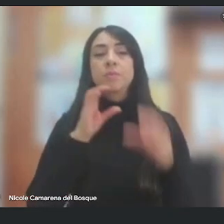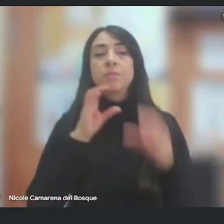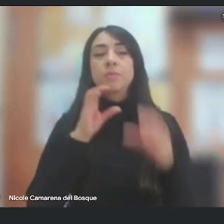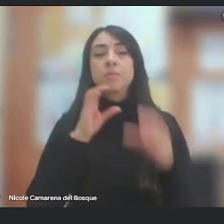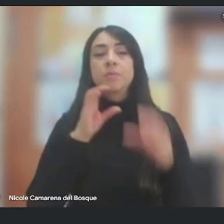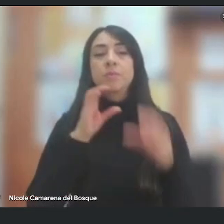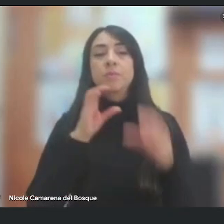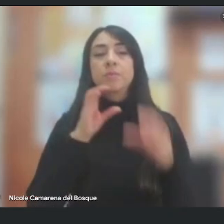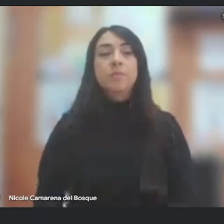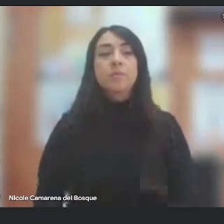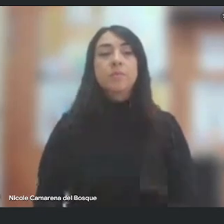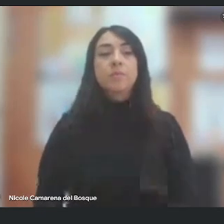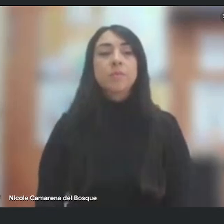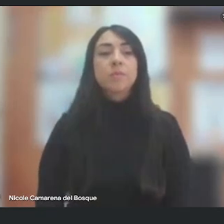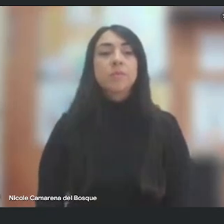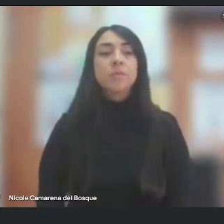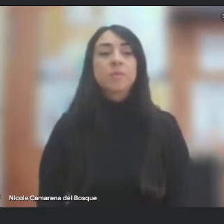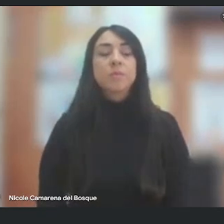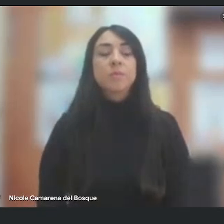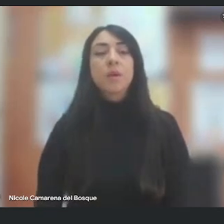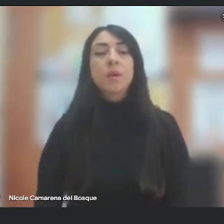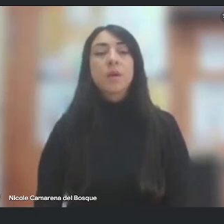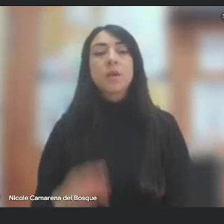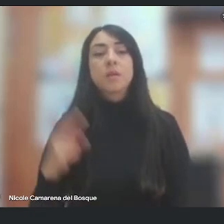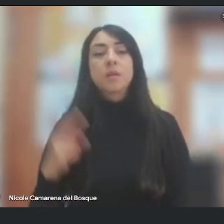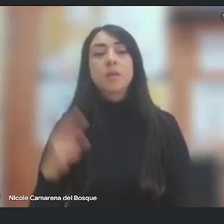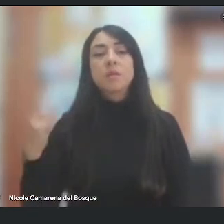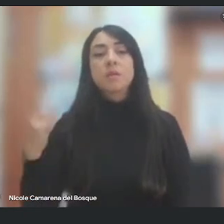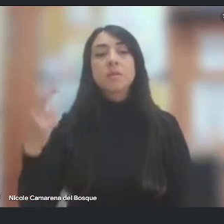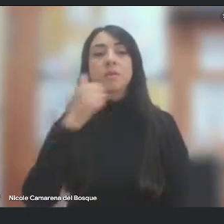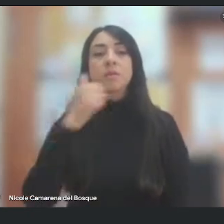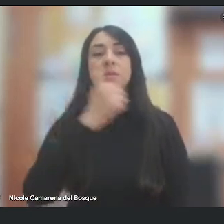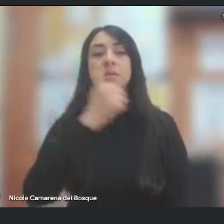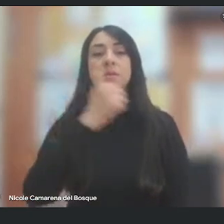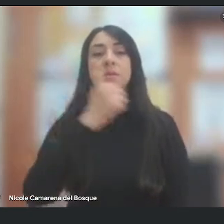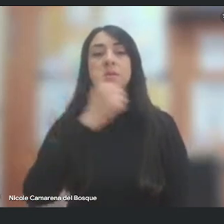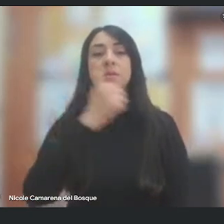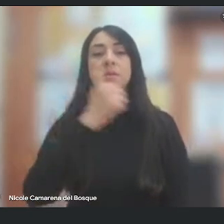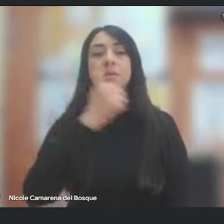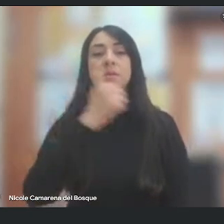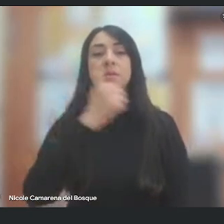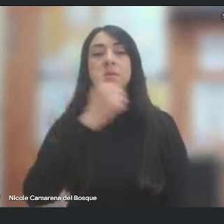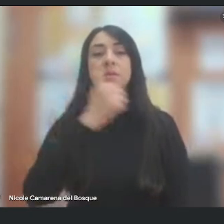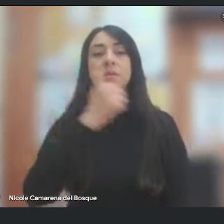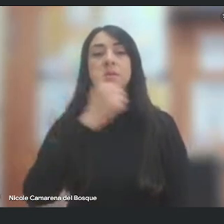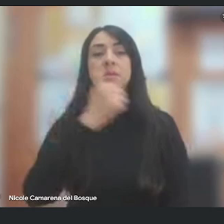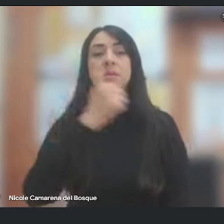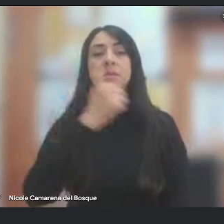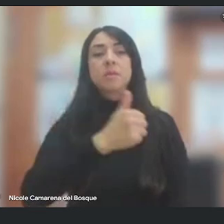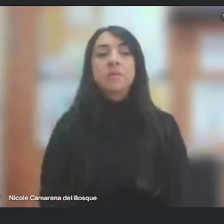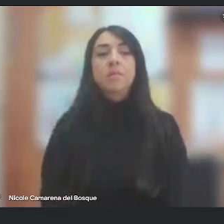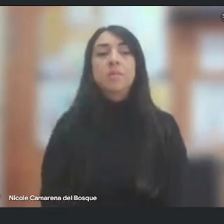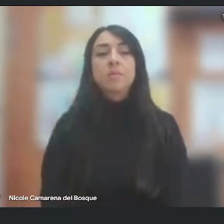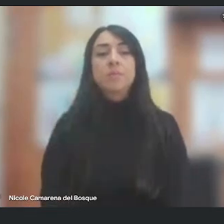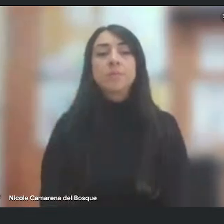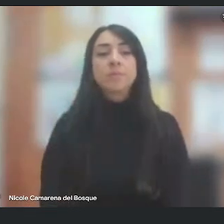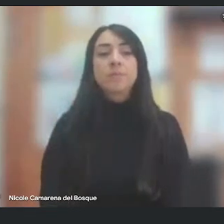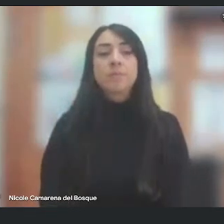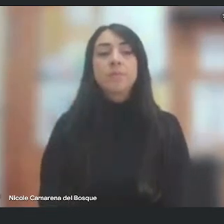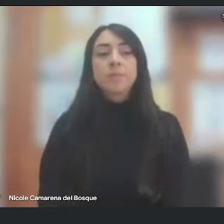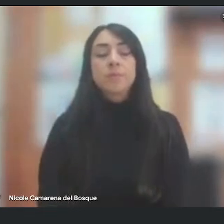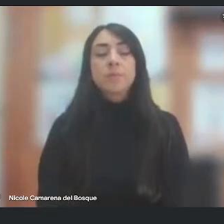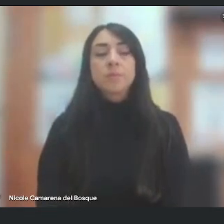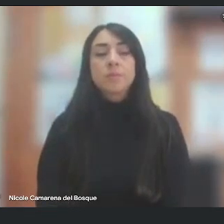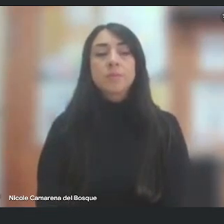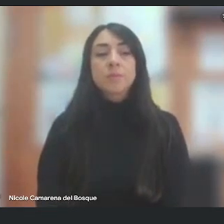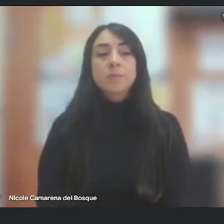tienen derecho a recibir una educación integral en sexualidad con perspectiva de género, con irrestricto respeto de sus